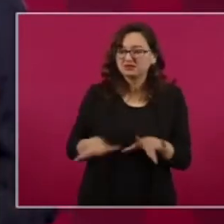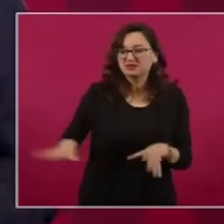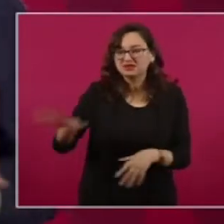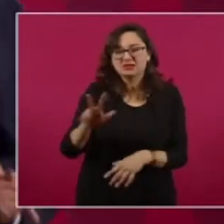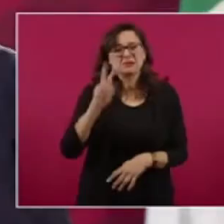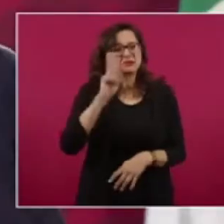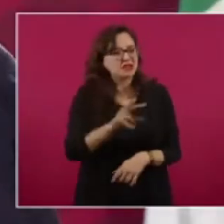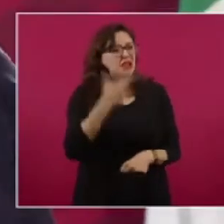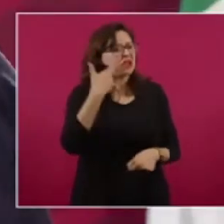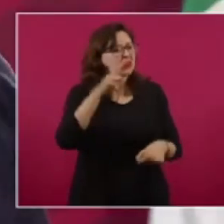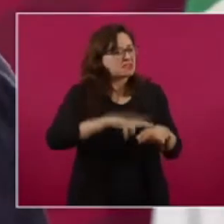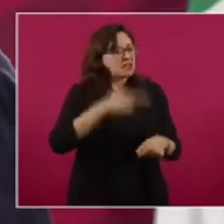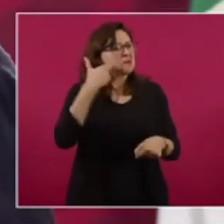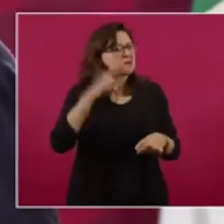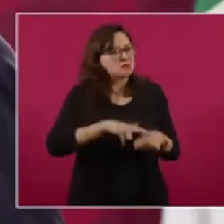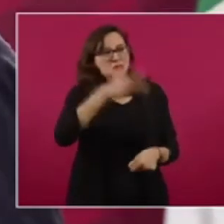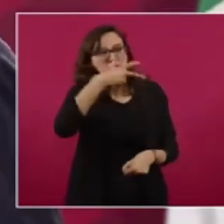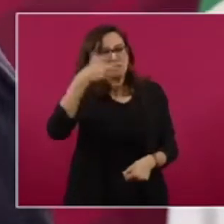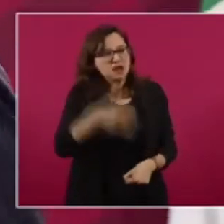de tanta pinche tranza.